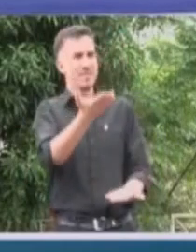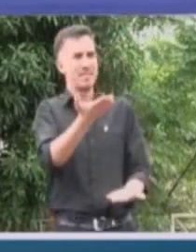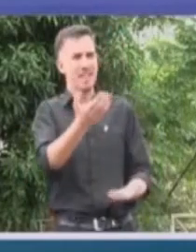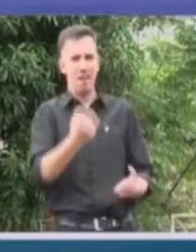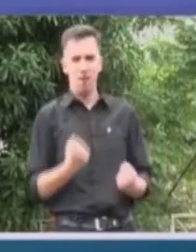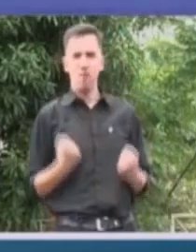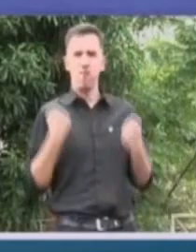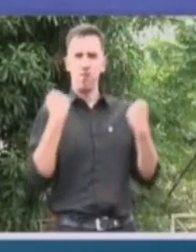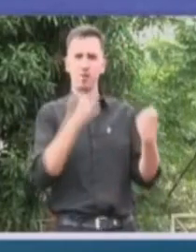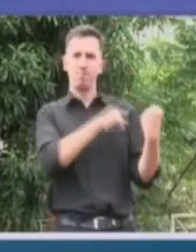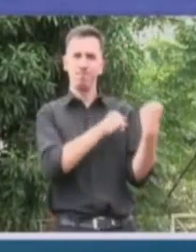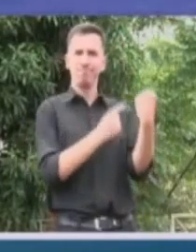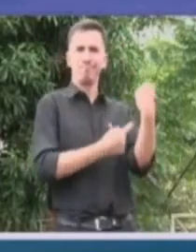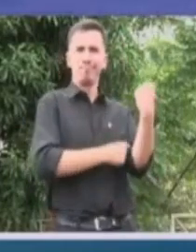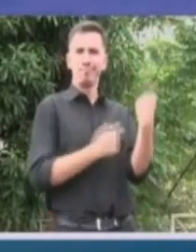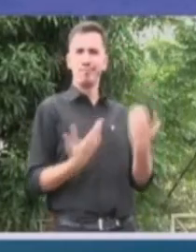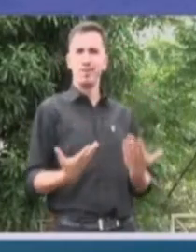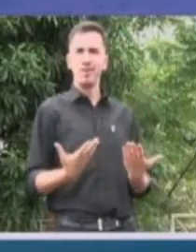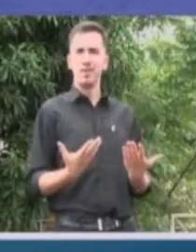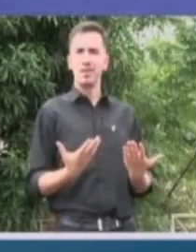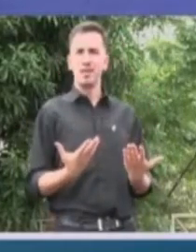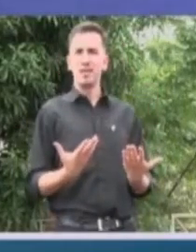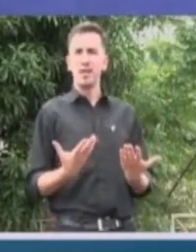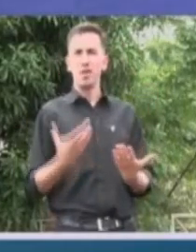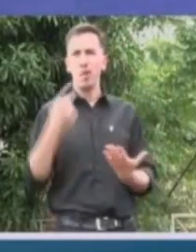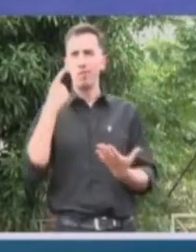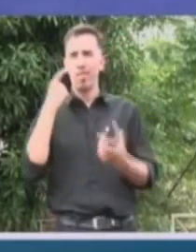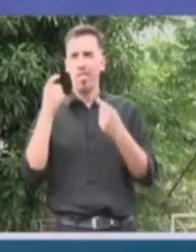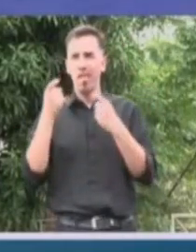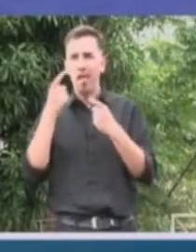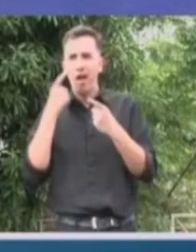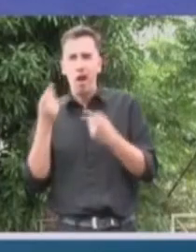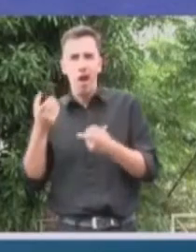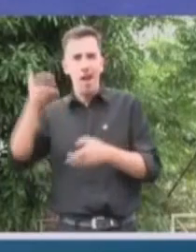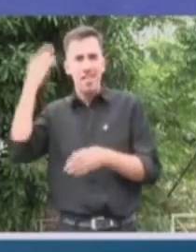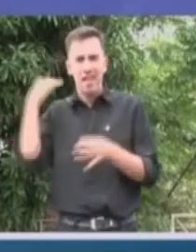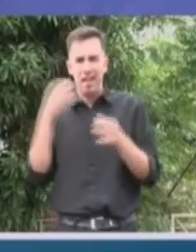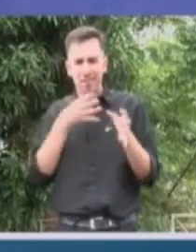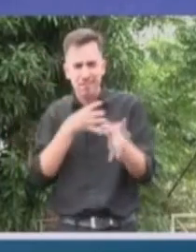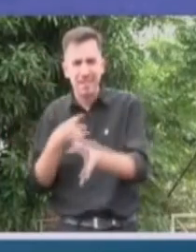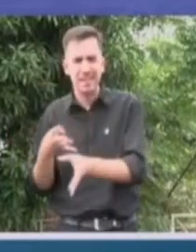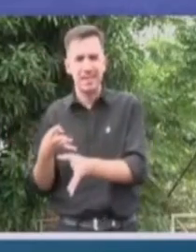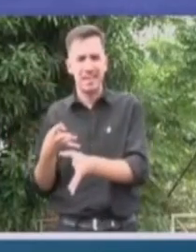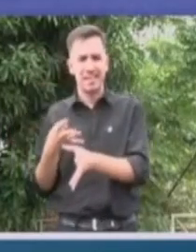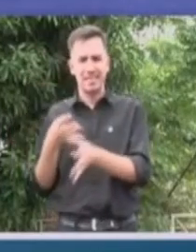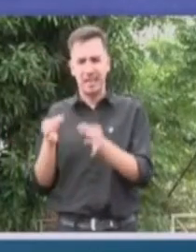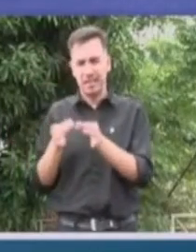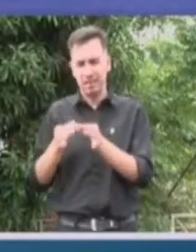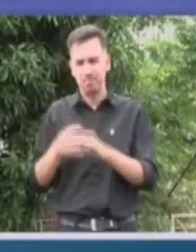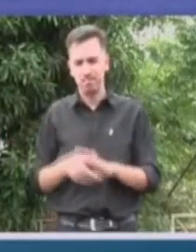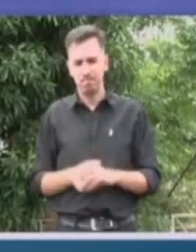la valentía, el coraje, lo que uno se enteraba de que estaba ocurriendo ahí, en las